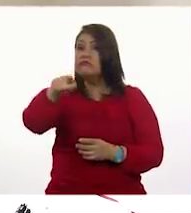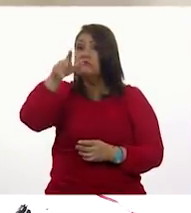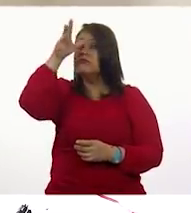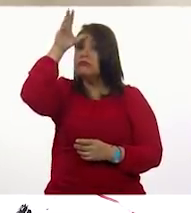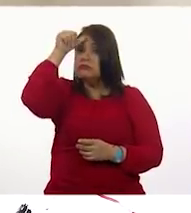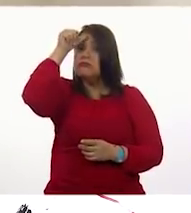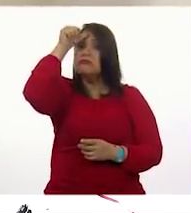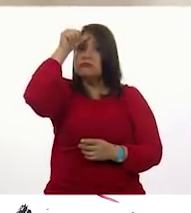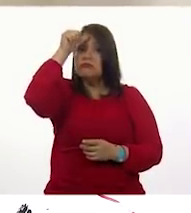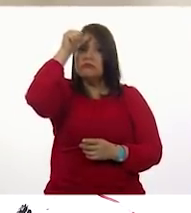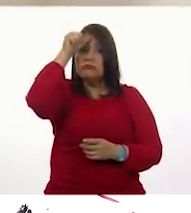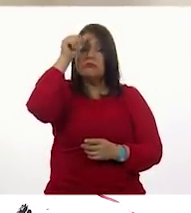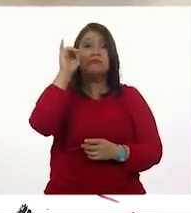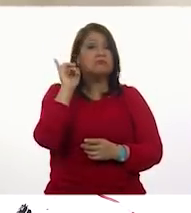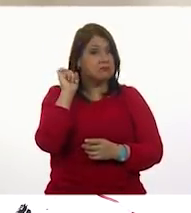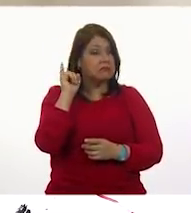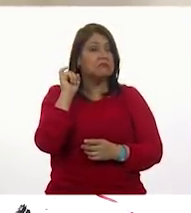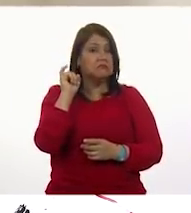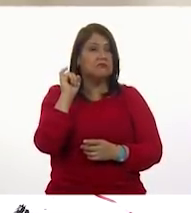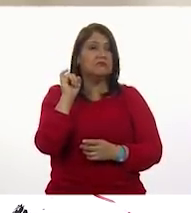¿Sí? ¡Sí!